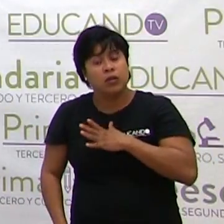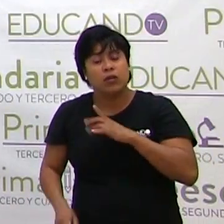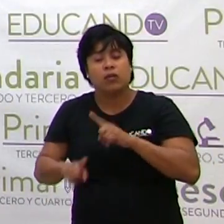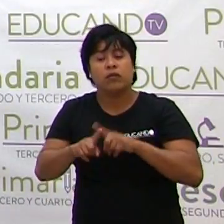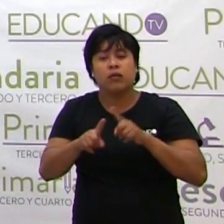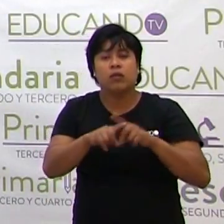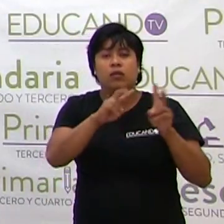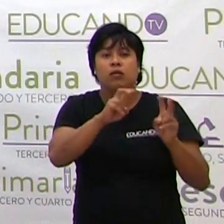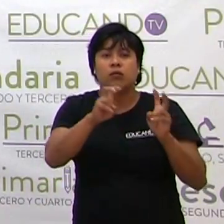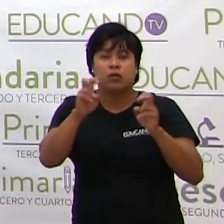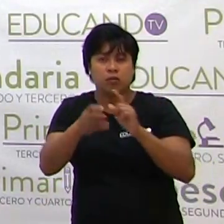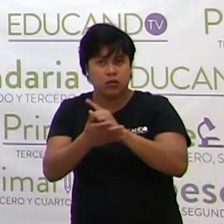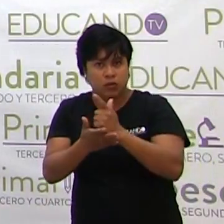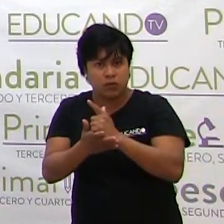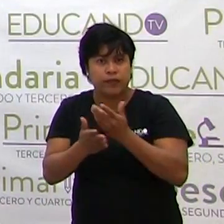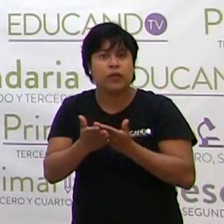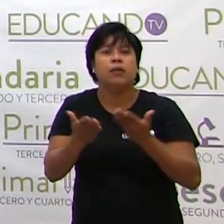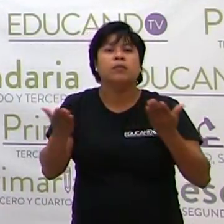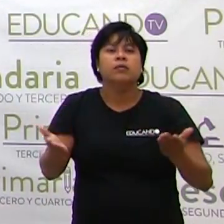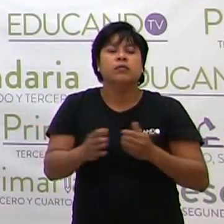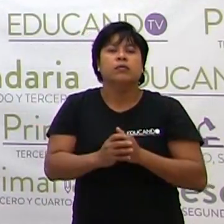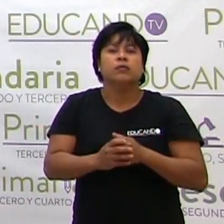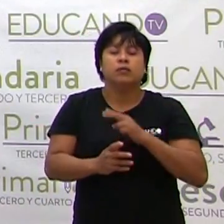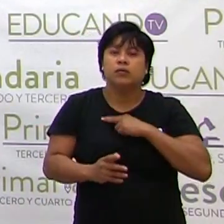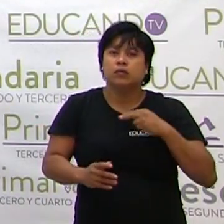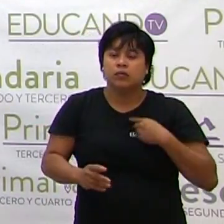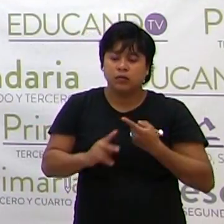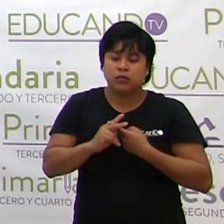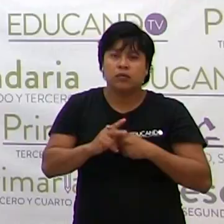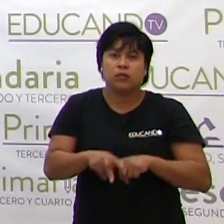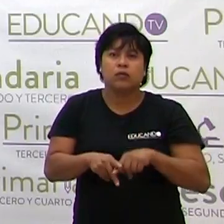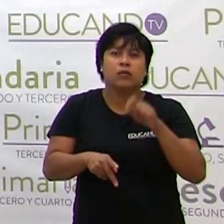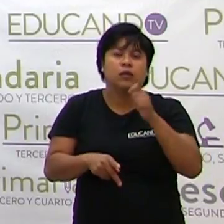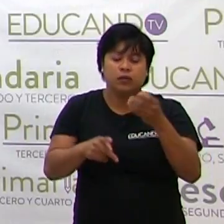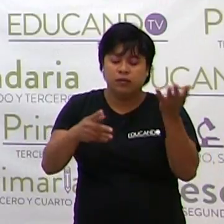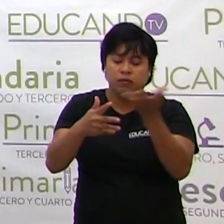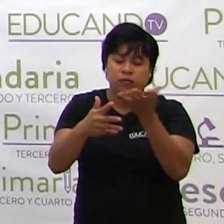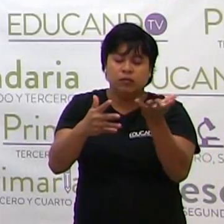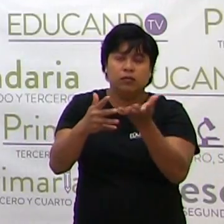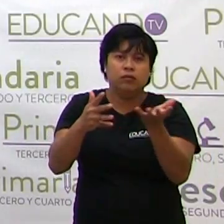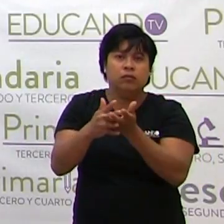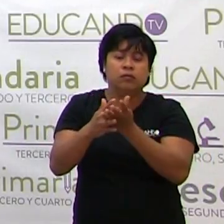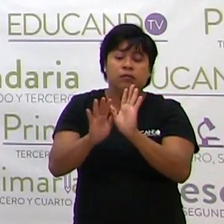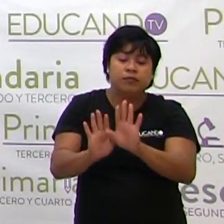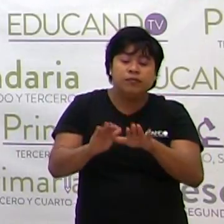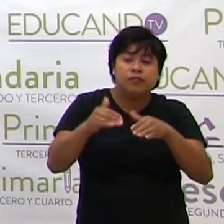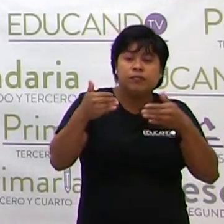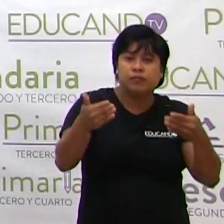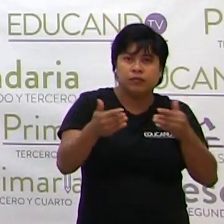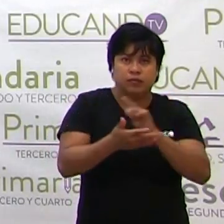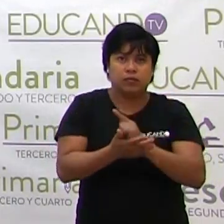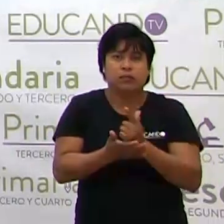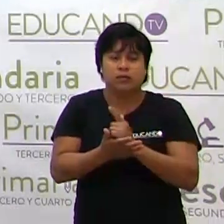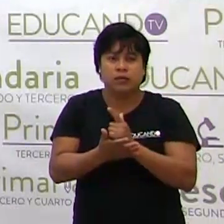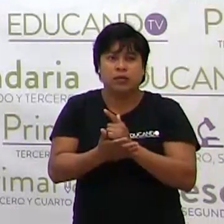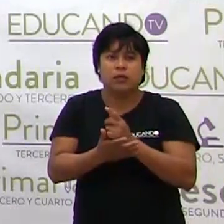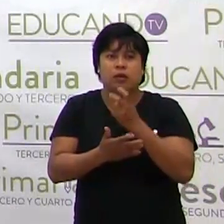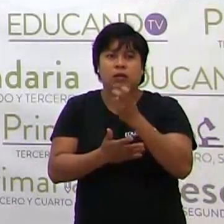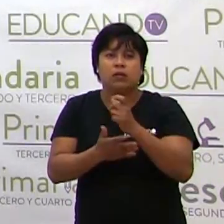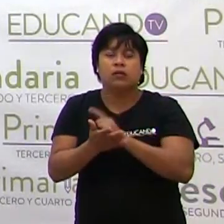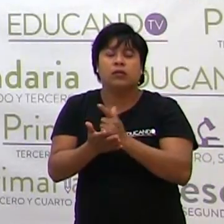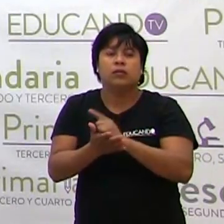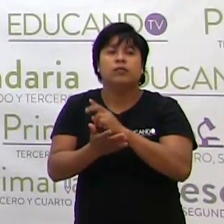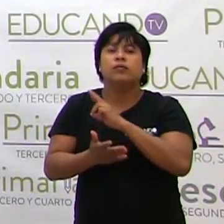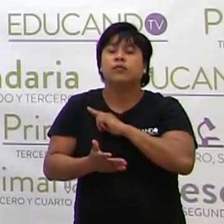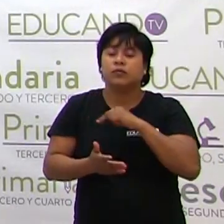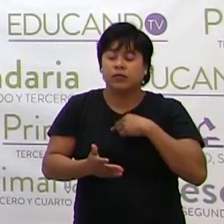tipos de libro. Y ahora vamos a iniciar con las partes externas de los libros. En los libros